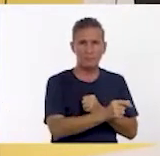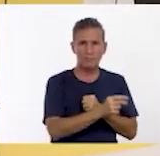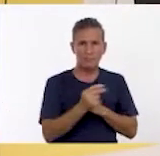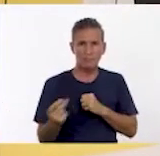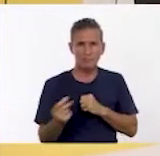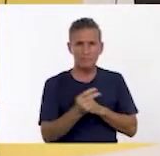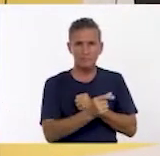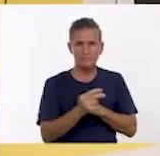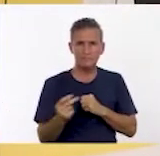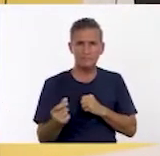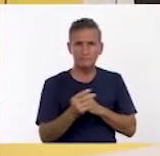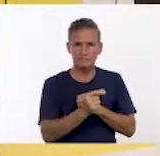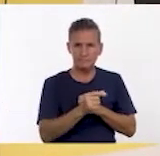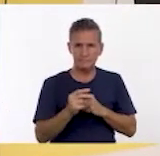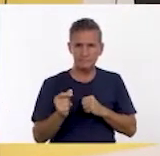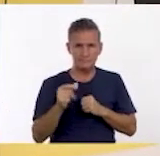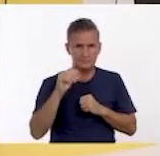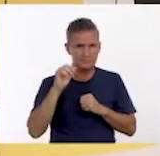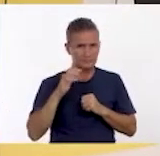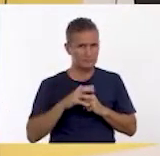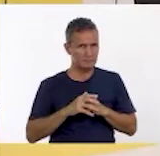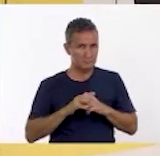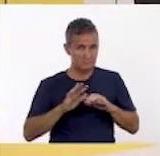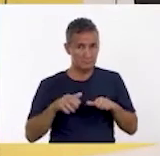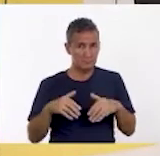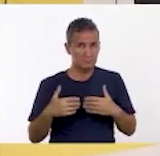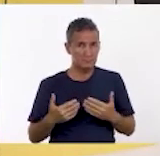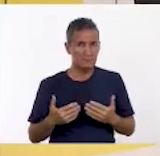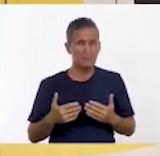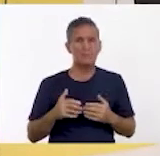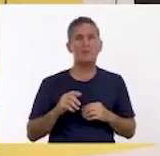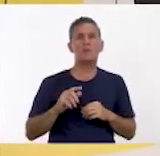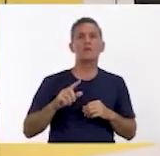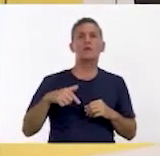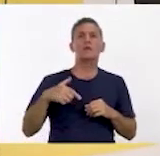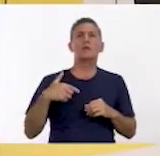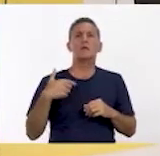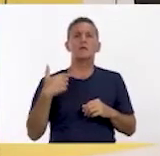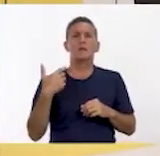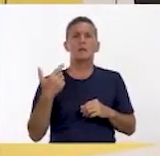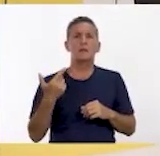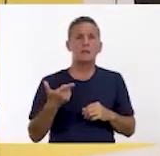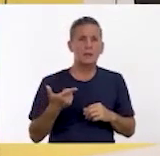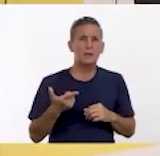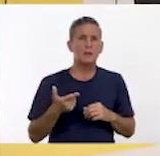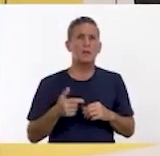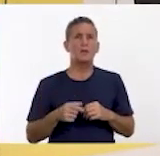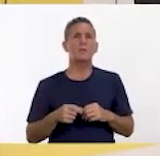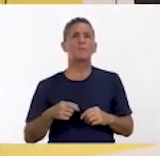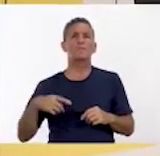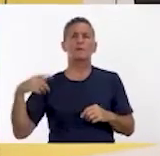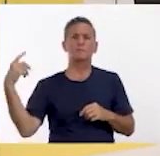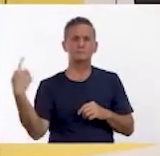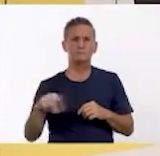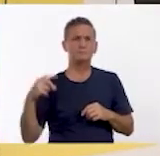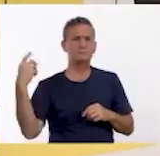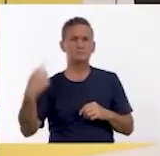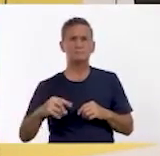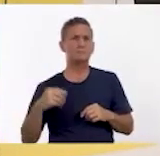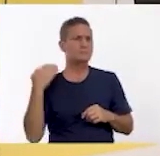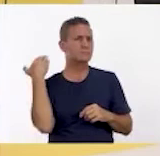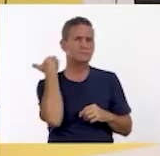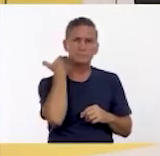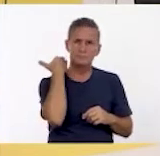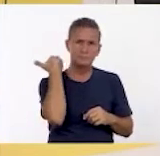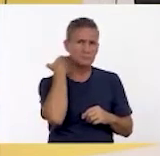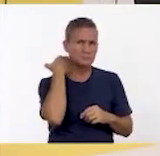la prostitución, para la explotación sexual, para múltiples situaciones, y ahí se puede destacar, y ahí debemos